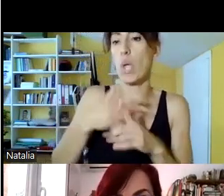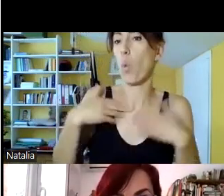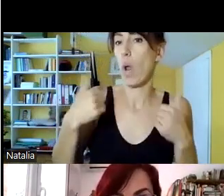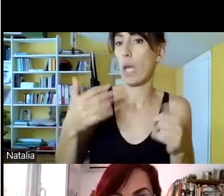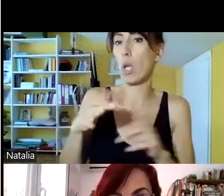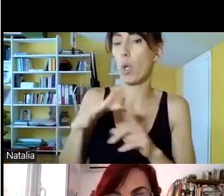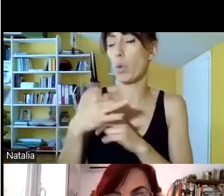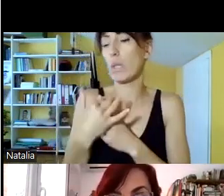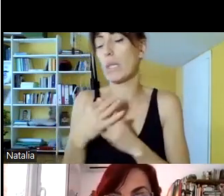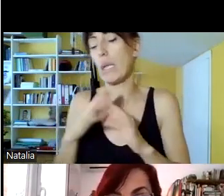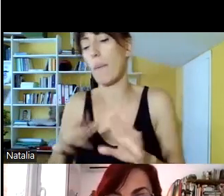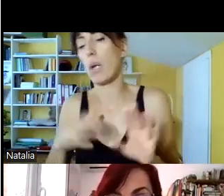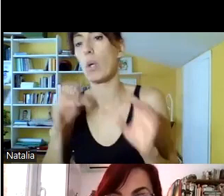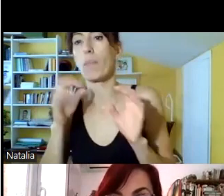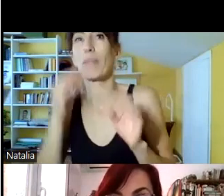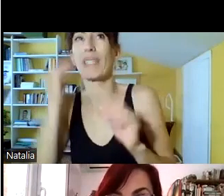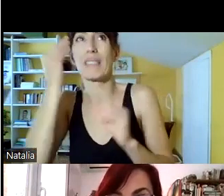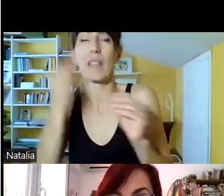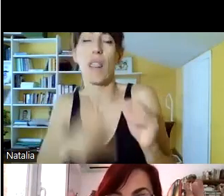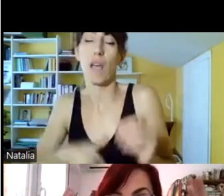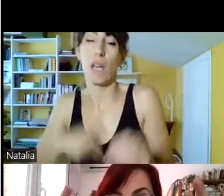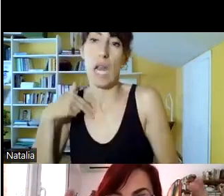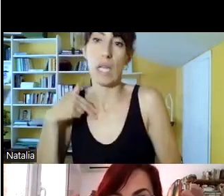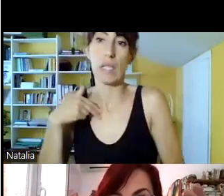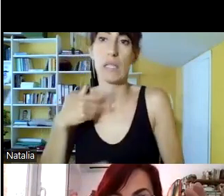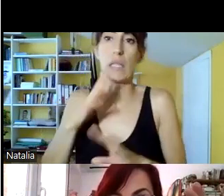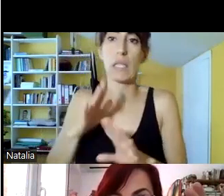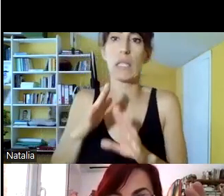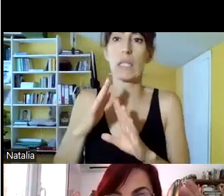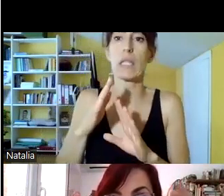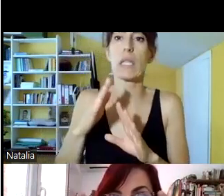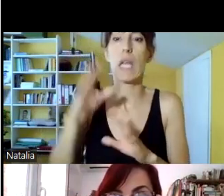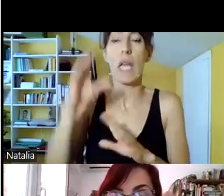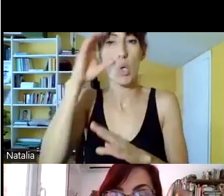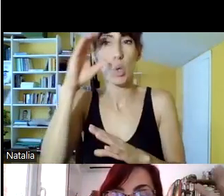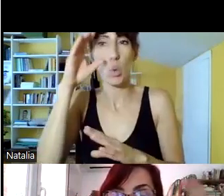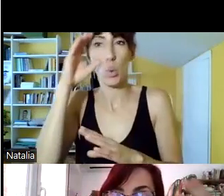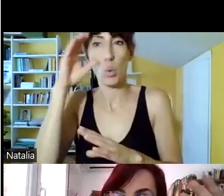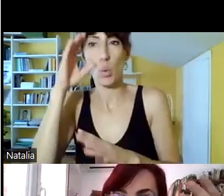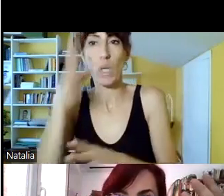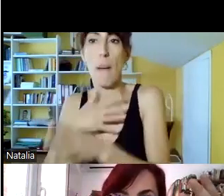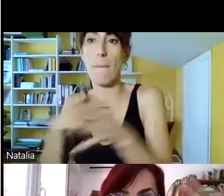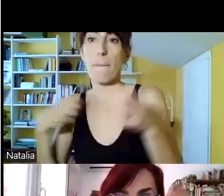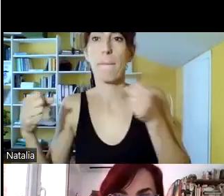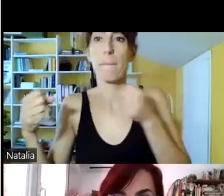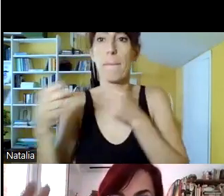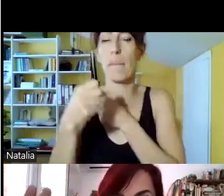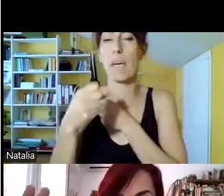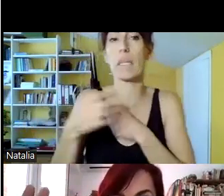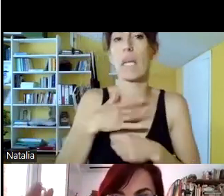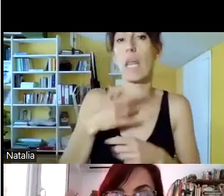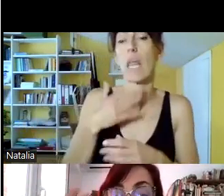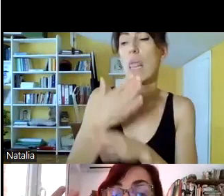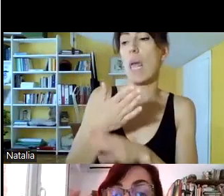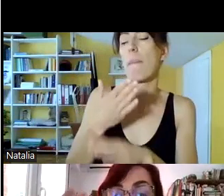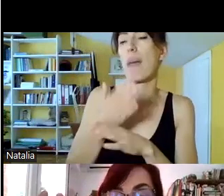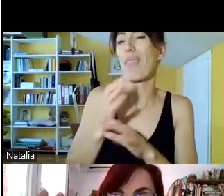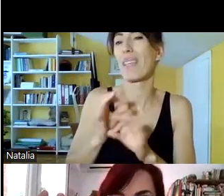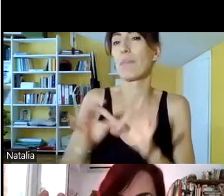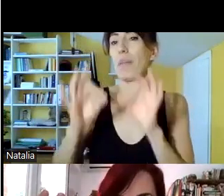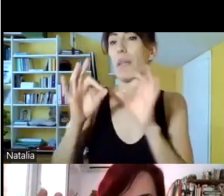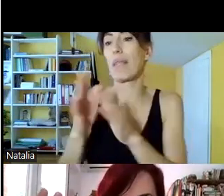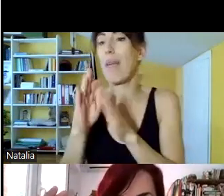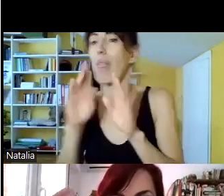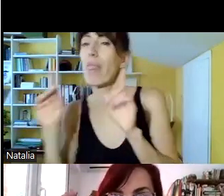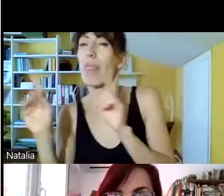un contexto generalista y que tiene que ver con una escucha empática de qué es la demanda explícita y qué hay detrás